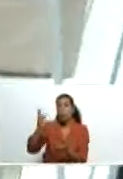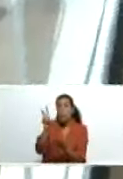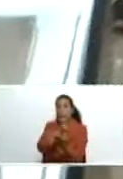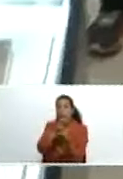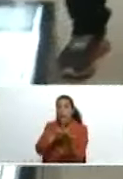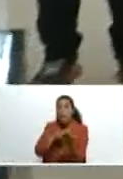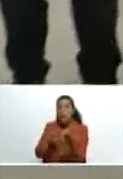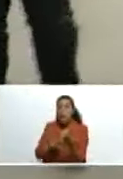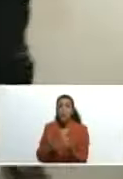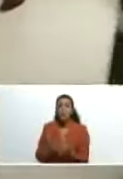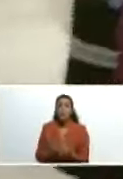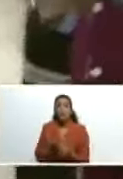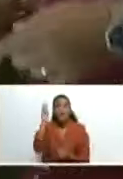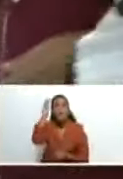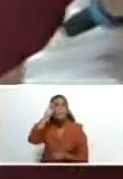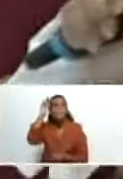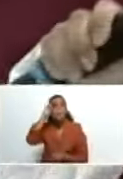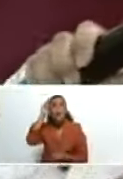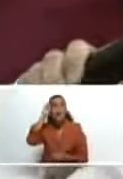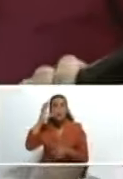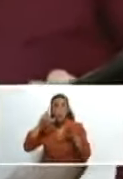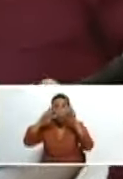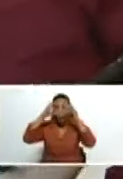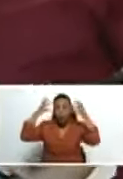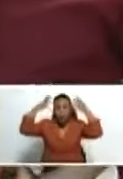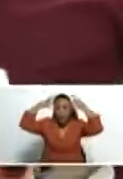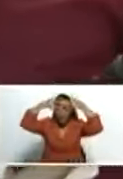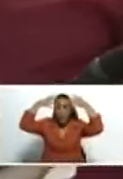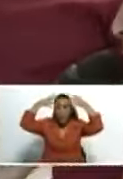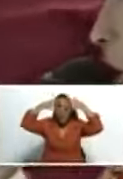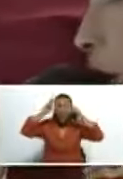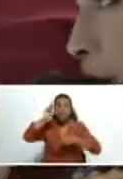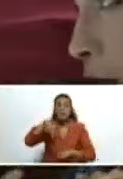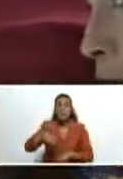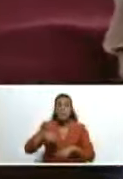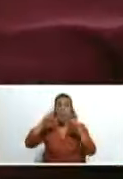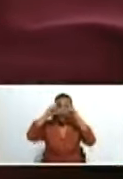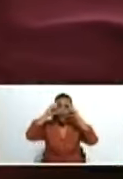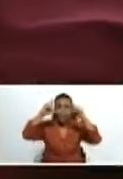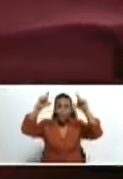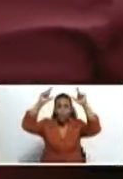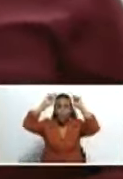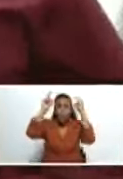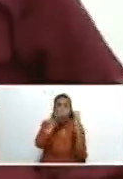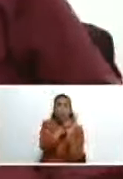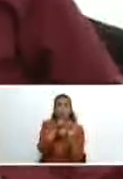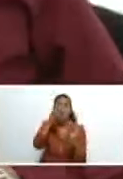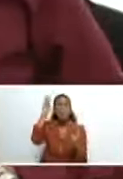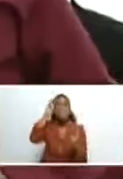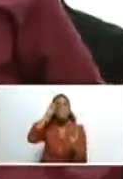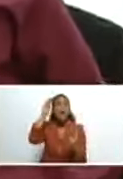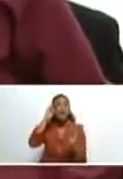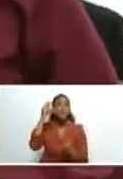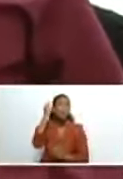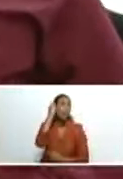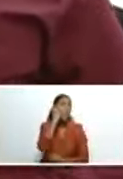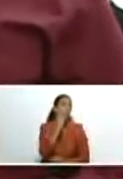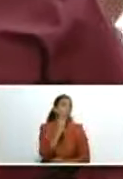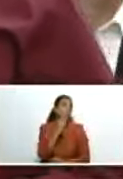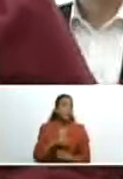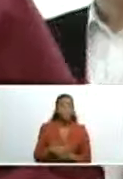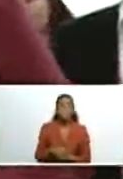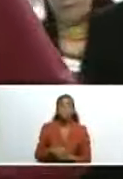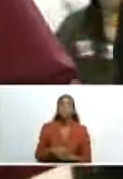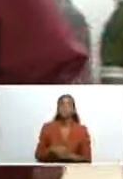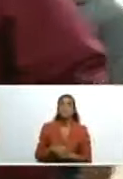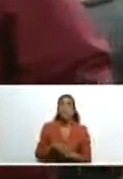nuestro Libertador. Y aquí tenemos a su maestro, Andrés Bello. Sí, señor. Y también al maestro Rodríguez. Al maestro Simón Rodríguez. Simón Bolívar,